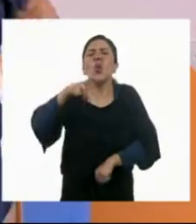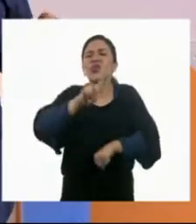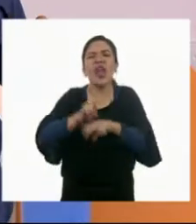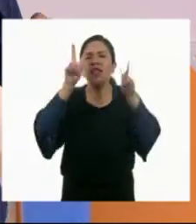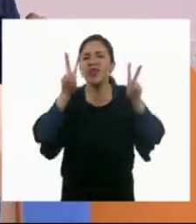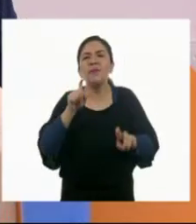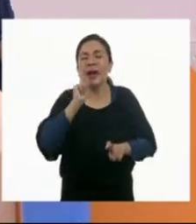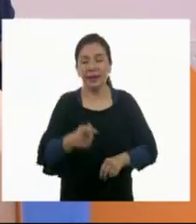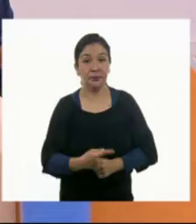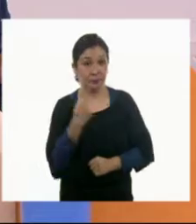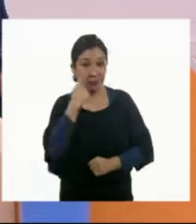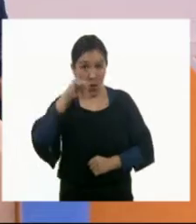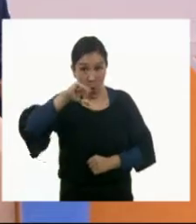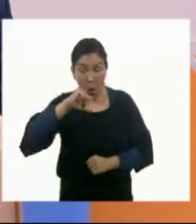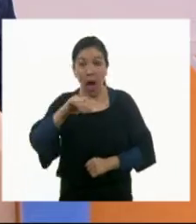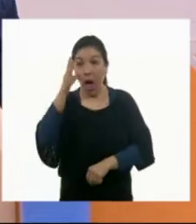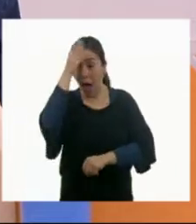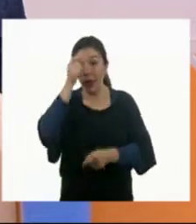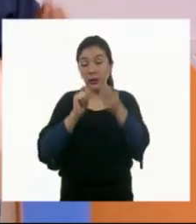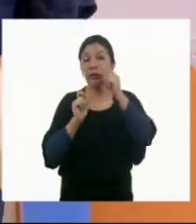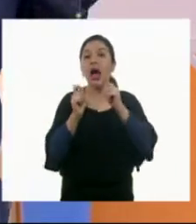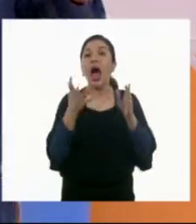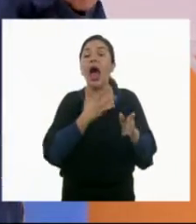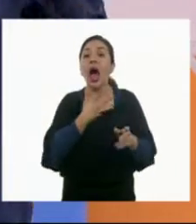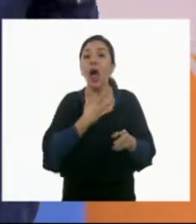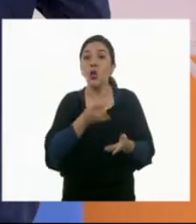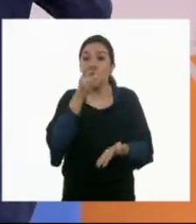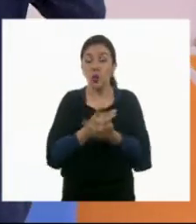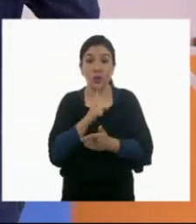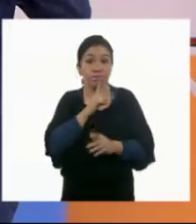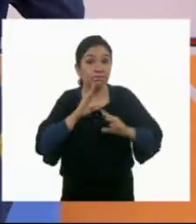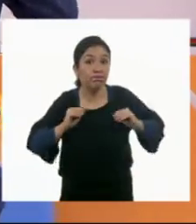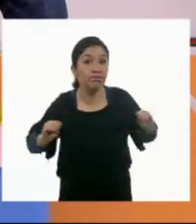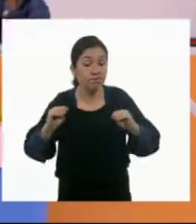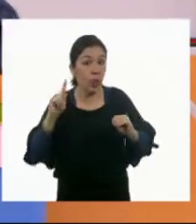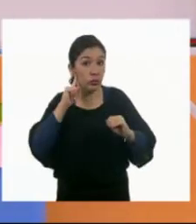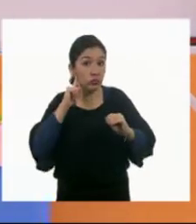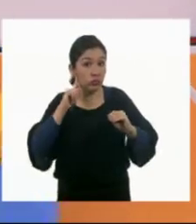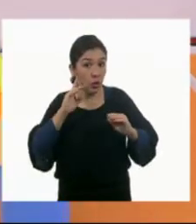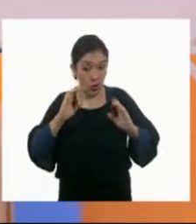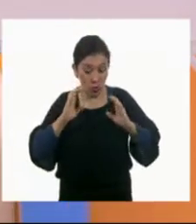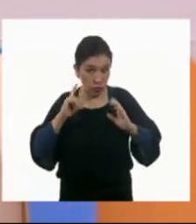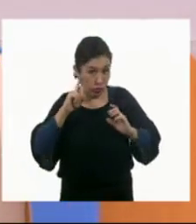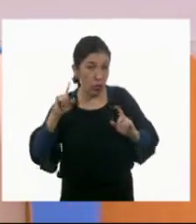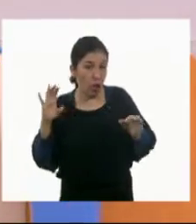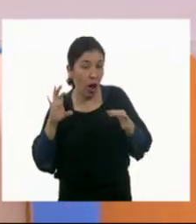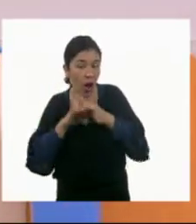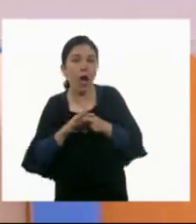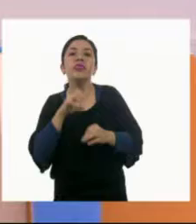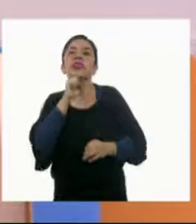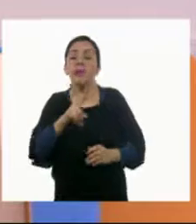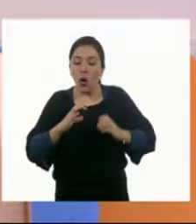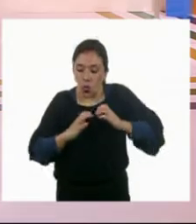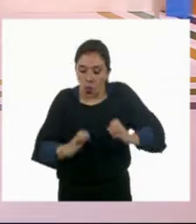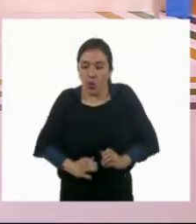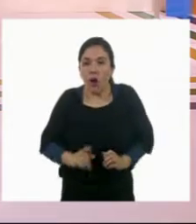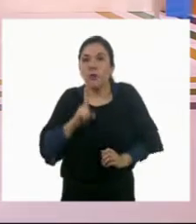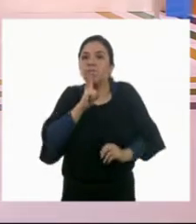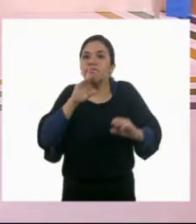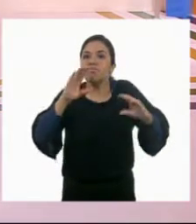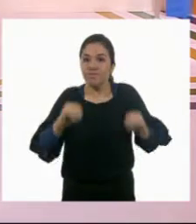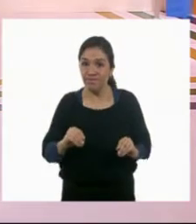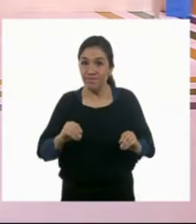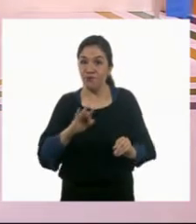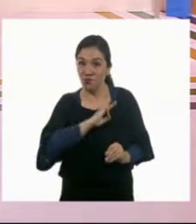Paco? Aprendimos que no solamente existen los silencios sonoros, sino también los silencios